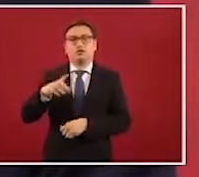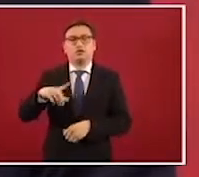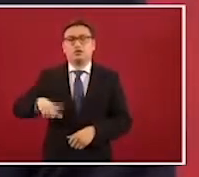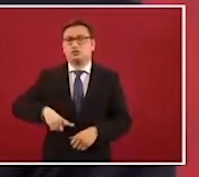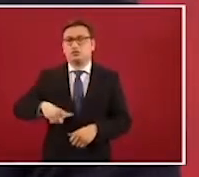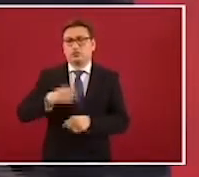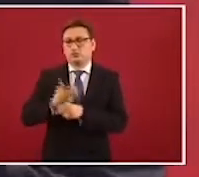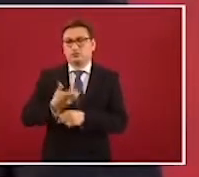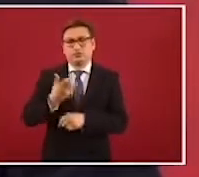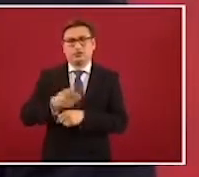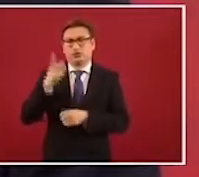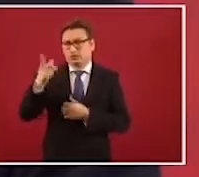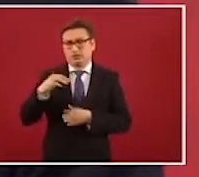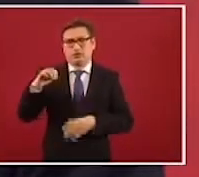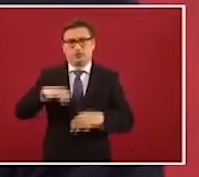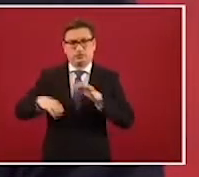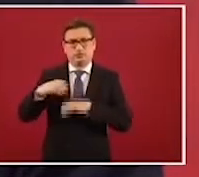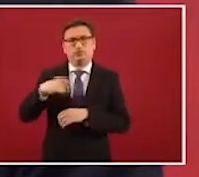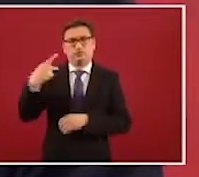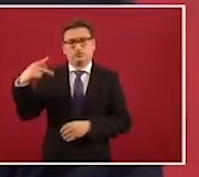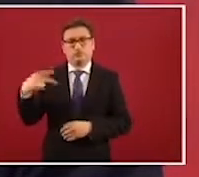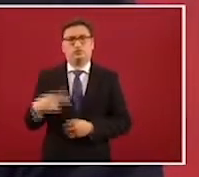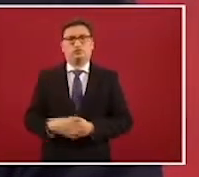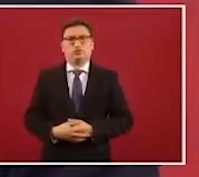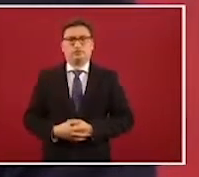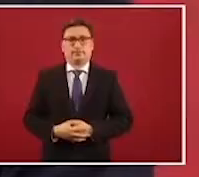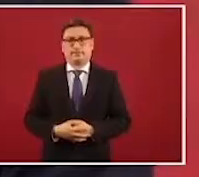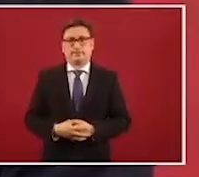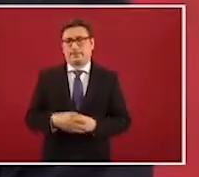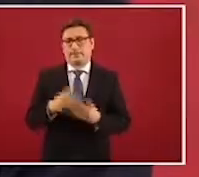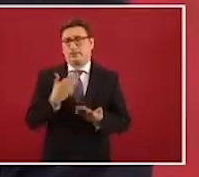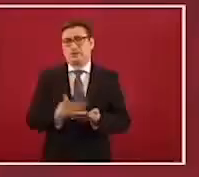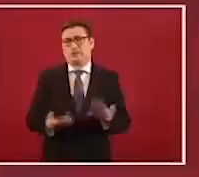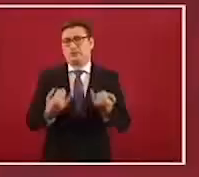Unidos, de la embajada. Como ahora